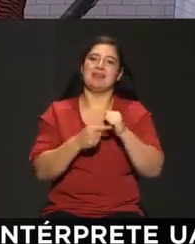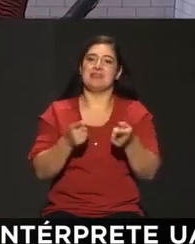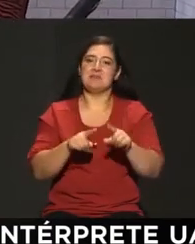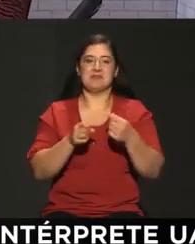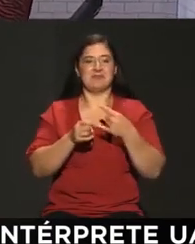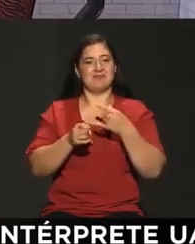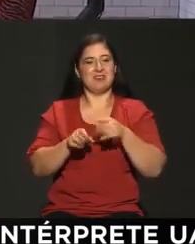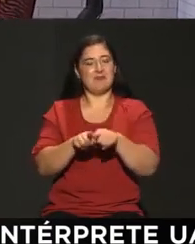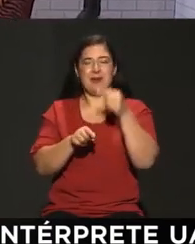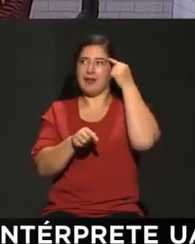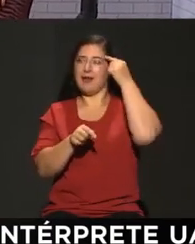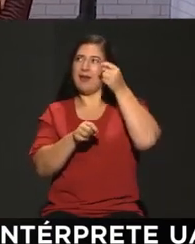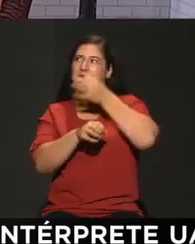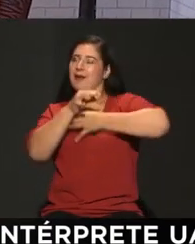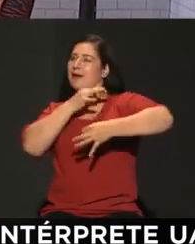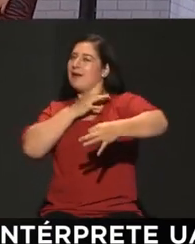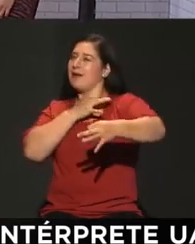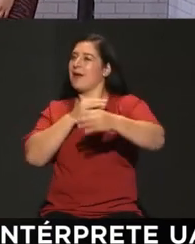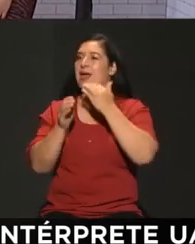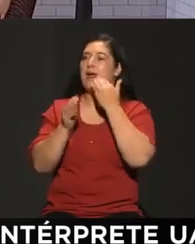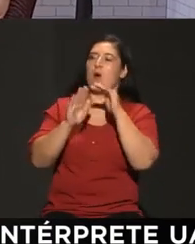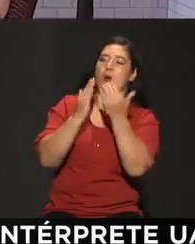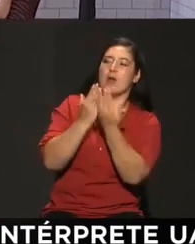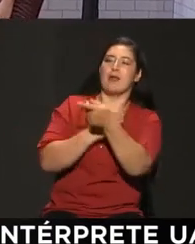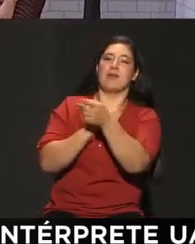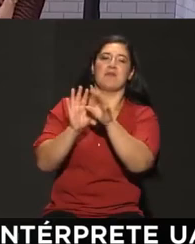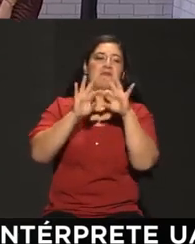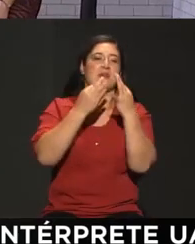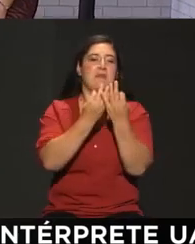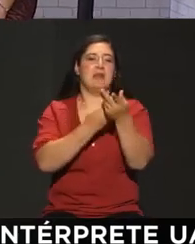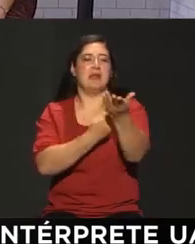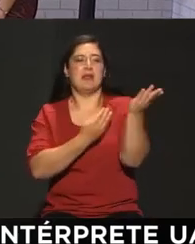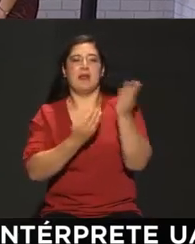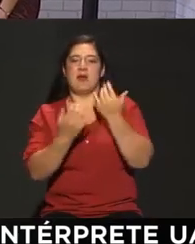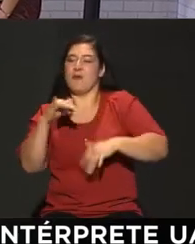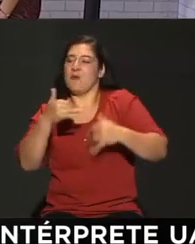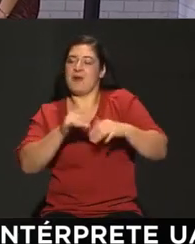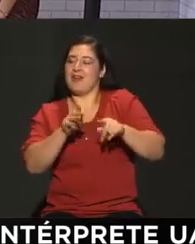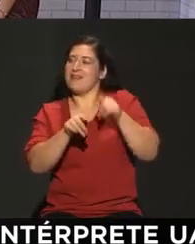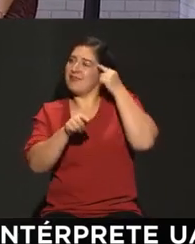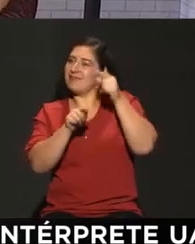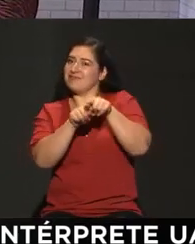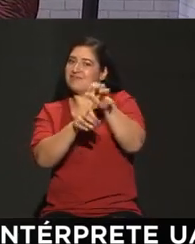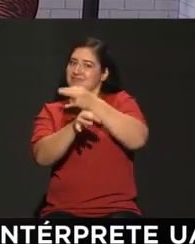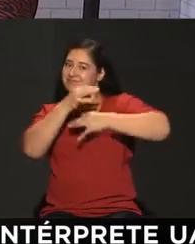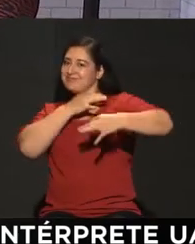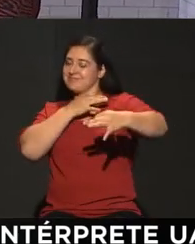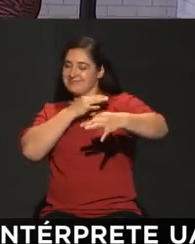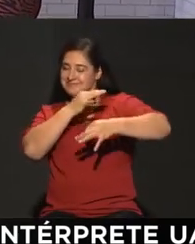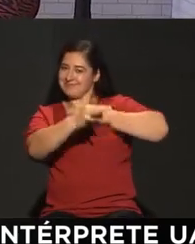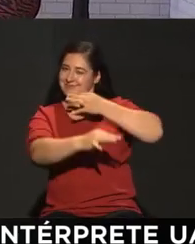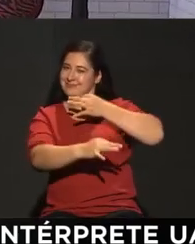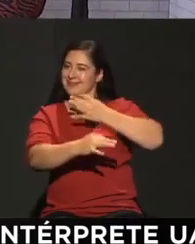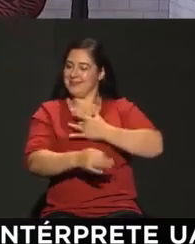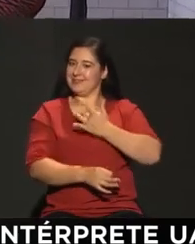empatía. Pensar en el compañero, en el del colegio, en el de la familia, en el que jugamos en cualquier actividad. ¿Listo? Perfecto. Vamos a jugar ahora ese